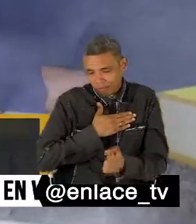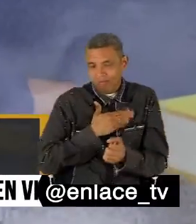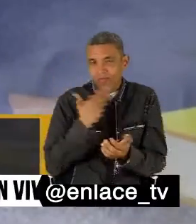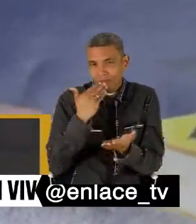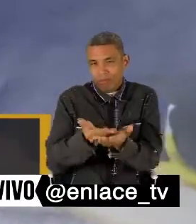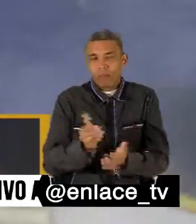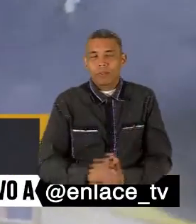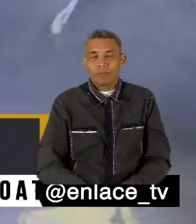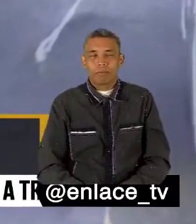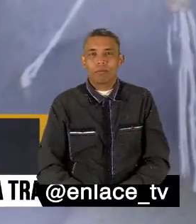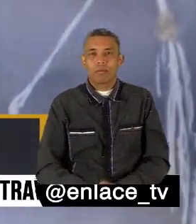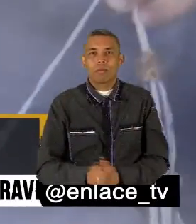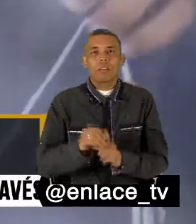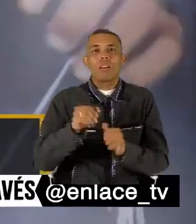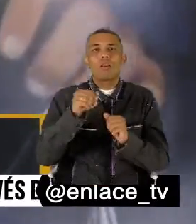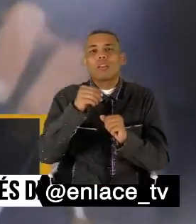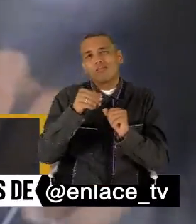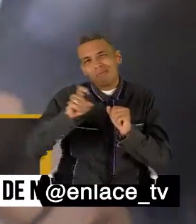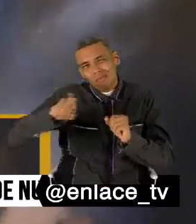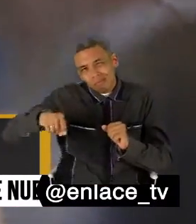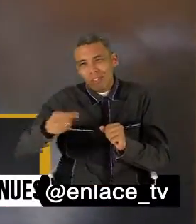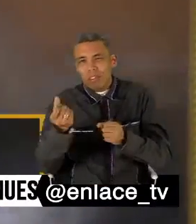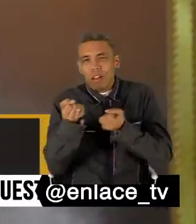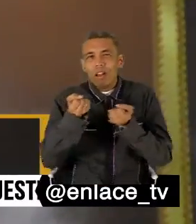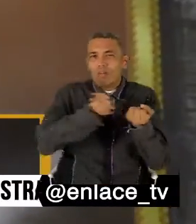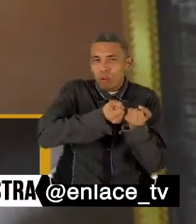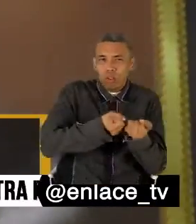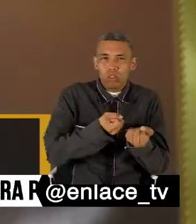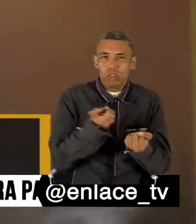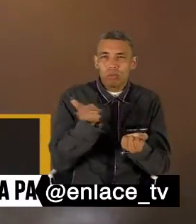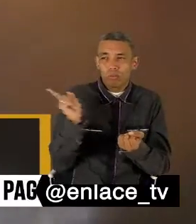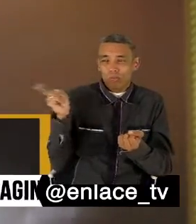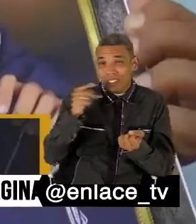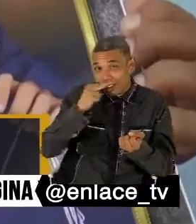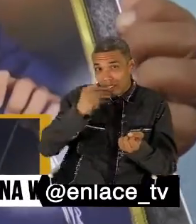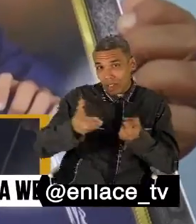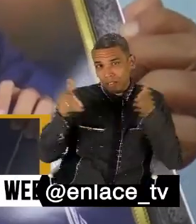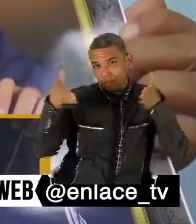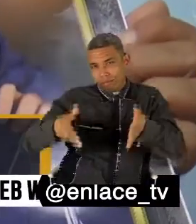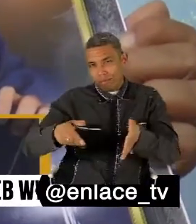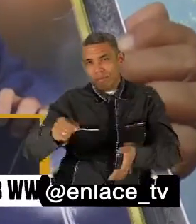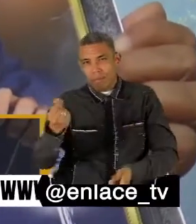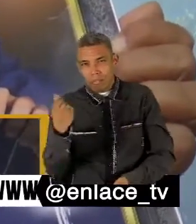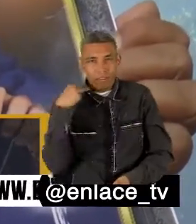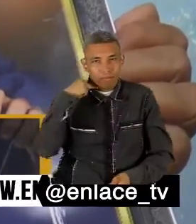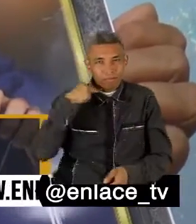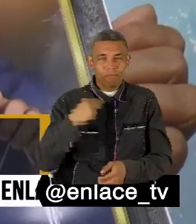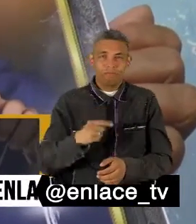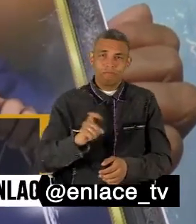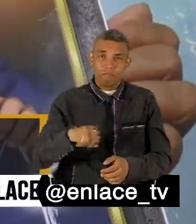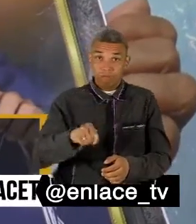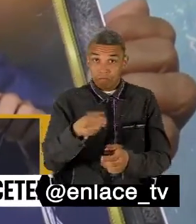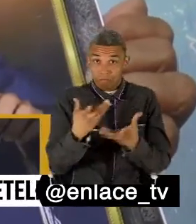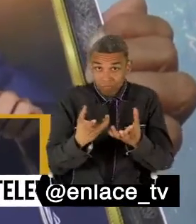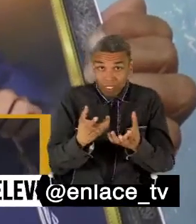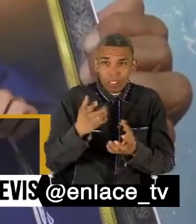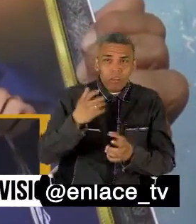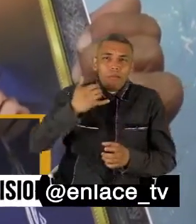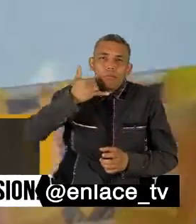Esta familia requiere la solidaridad de los barranqueños para darle cristiana sepultura a Alexis Jorge. Quienes deseen colaborar